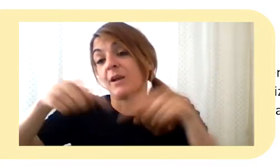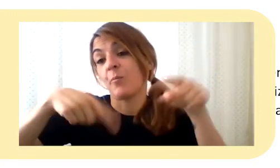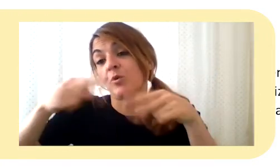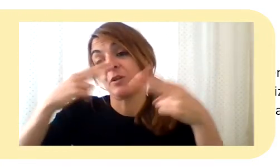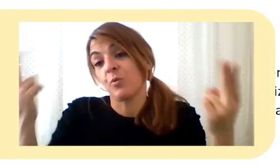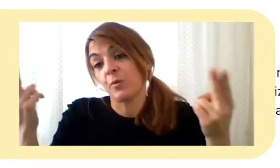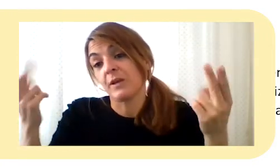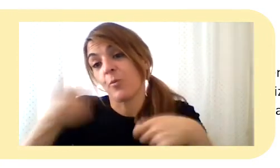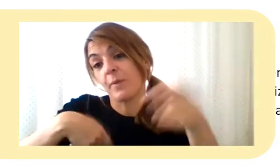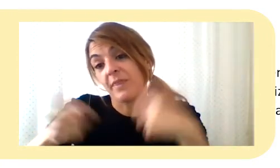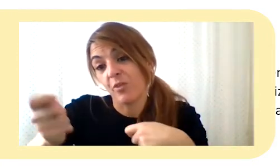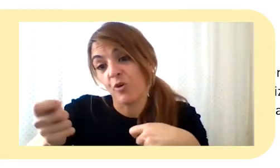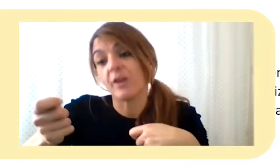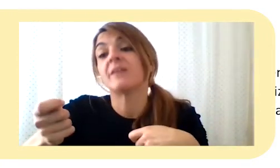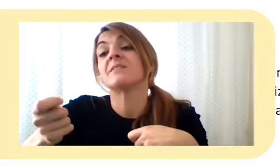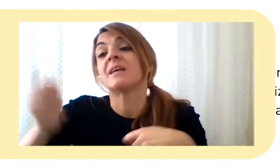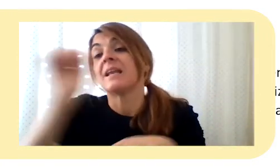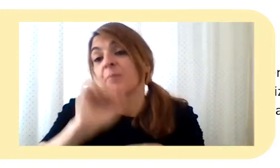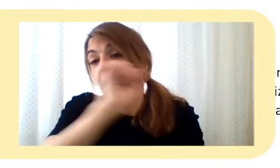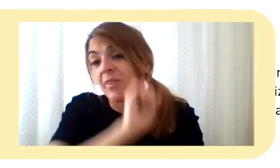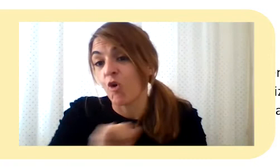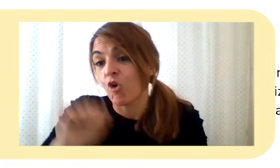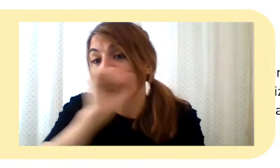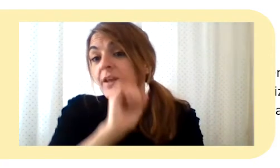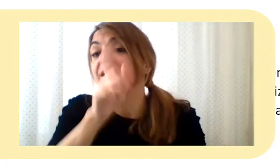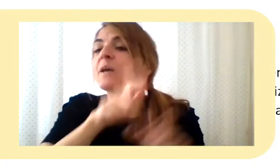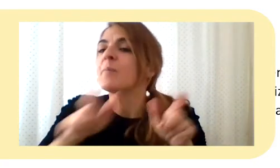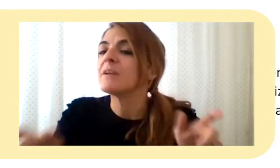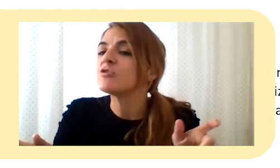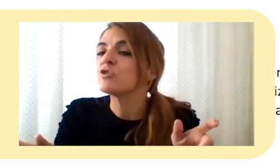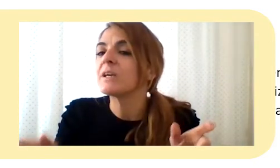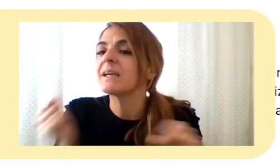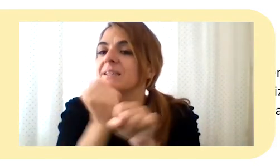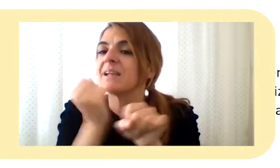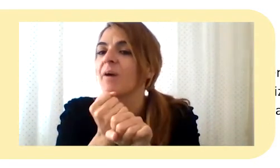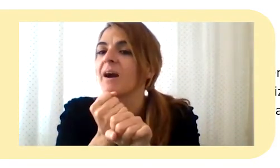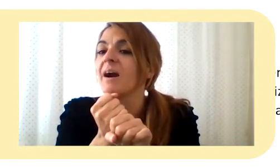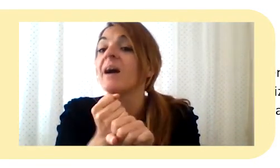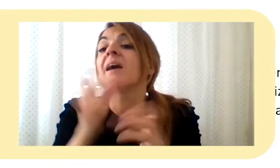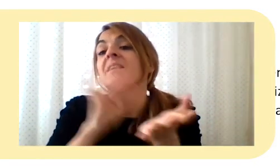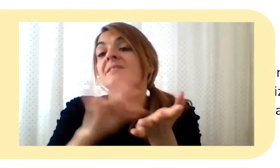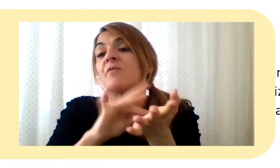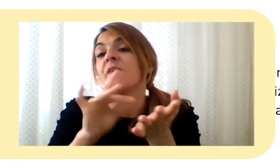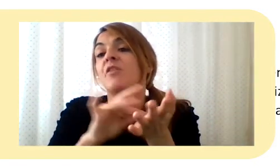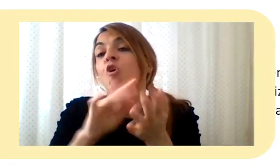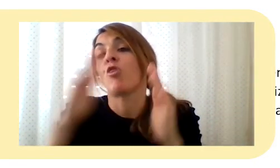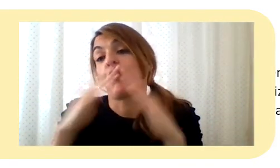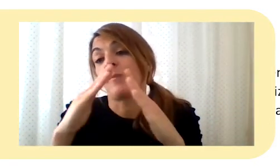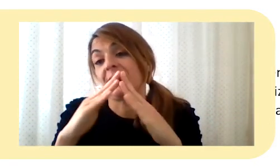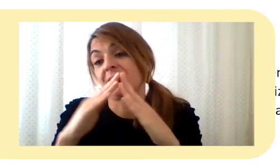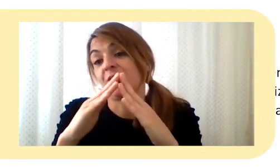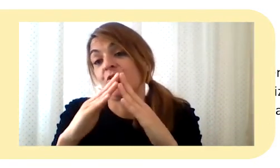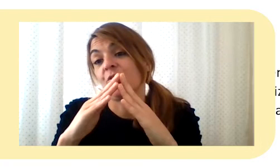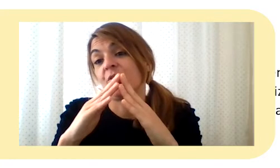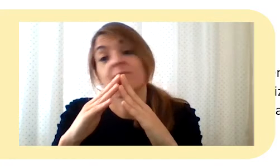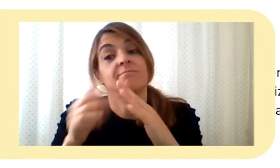carteros, repartidores, todo masculino, limpiadores y personas que trabajan en servicios domésticos. Es decir, cuando hablamos de servicio doméstico, que